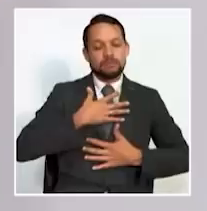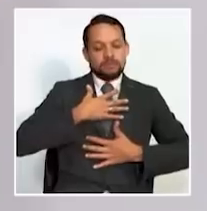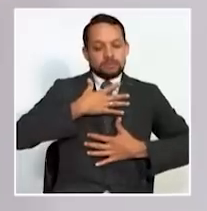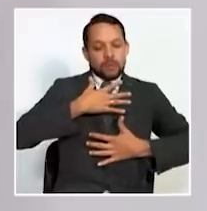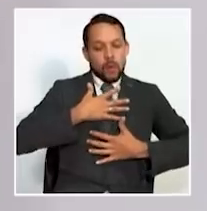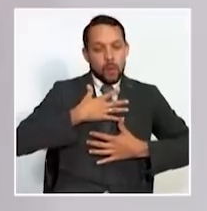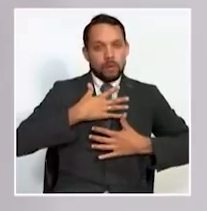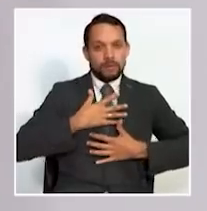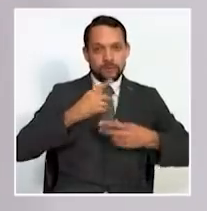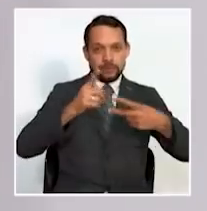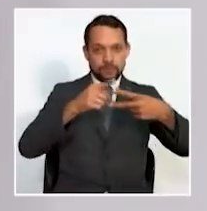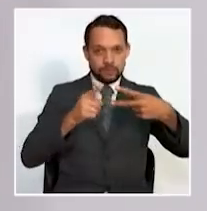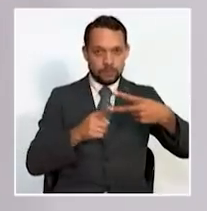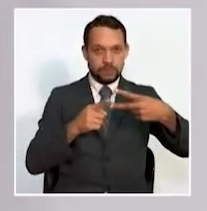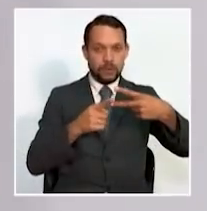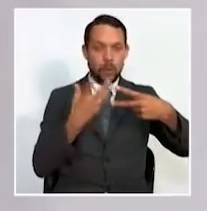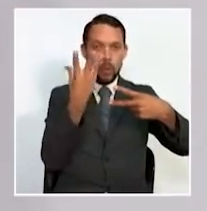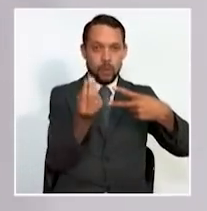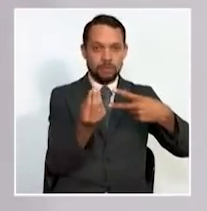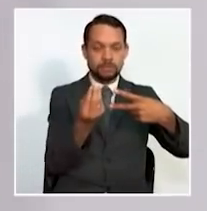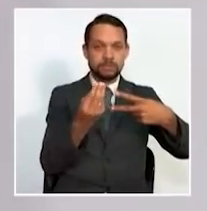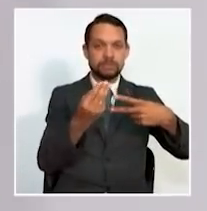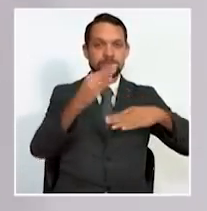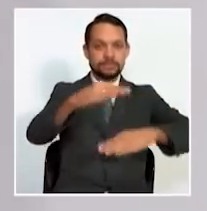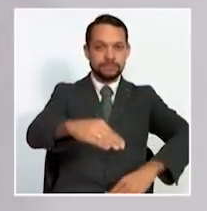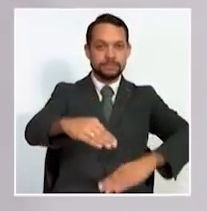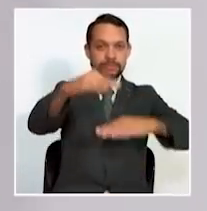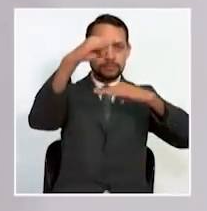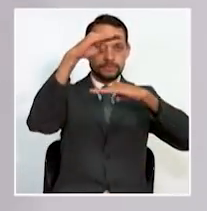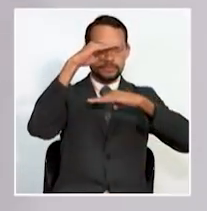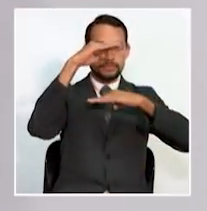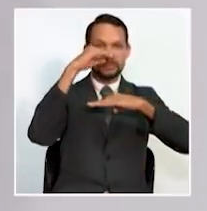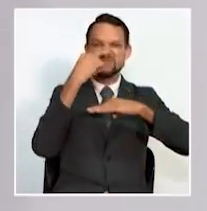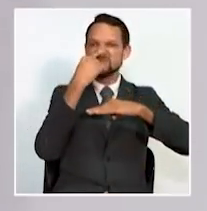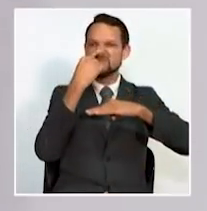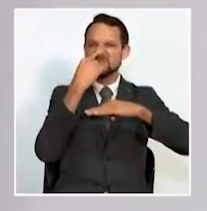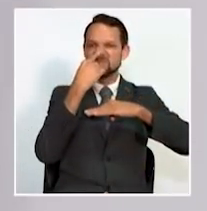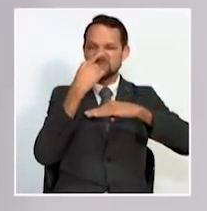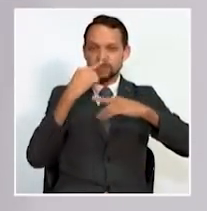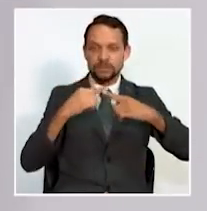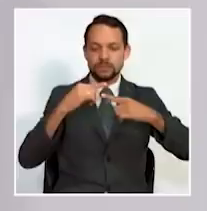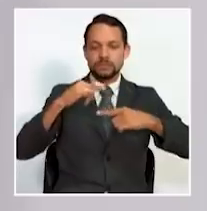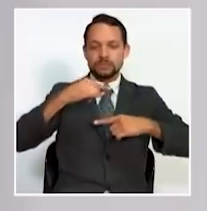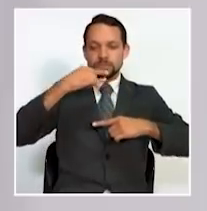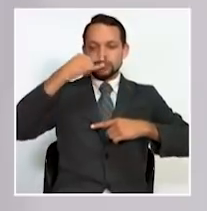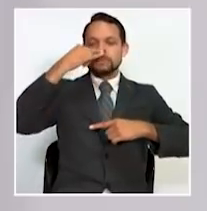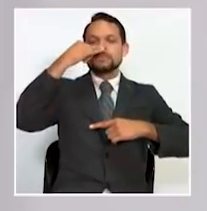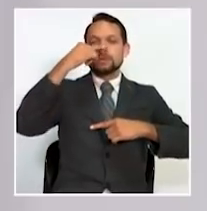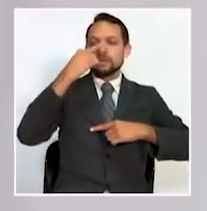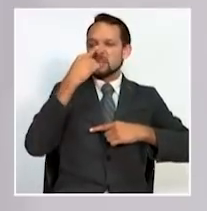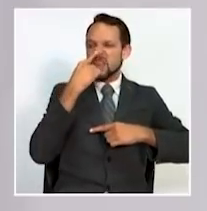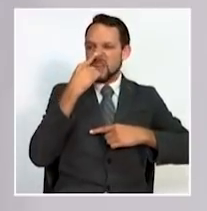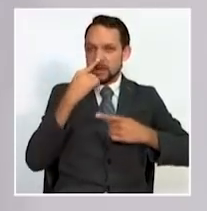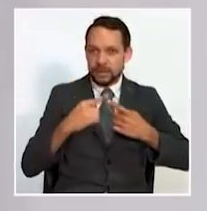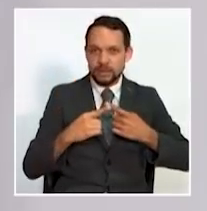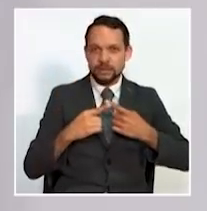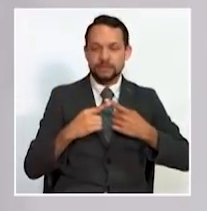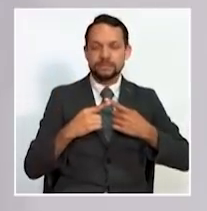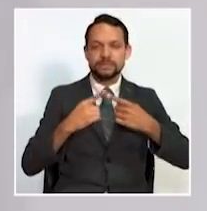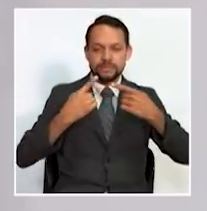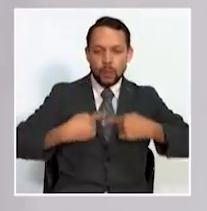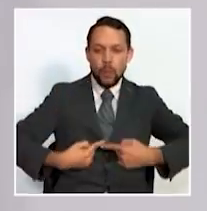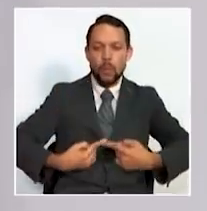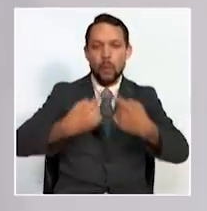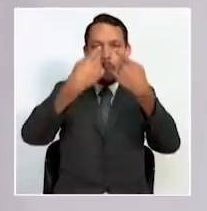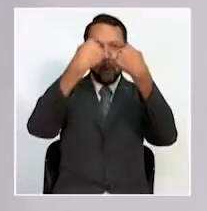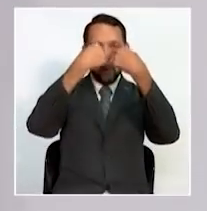de dos partes. La vía aérea superior, que consta de la nariz, de las fosas nasales, la orofaringe,